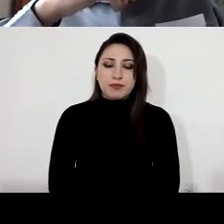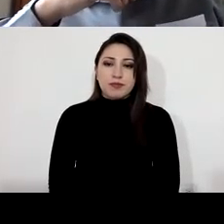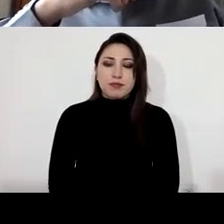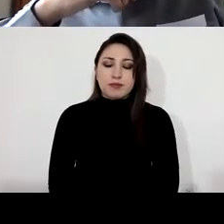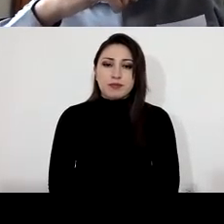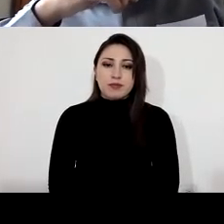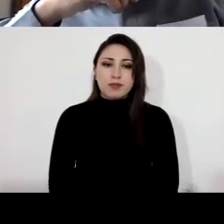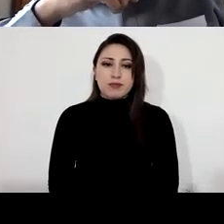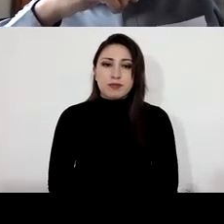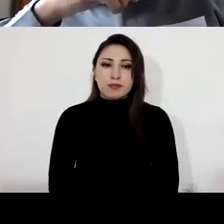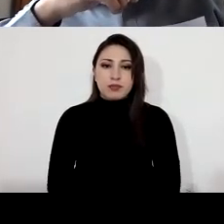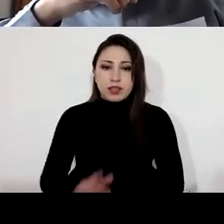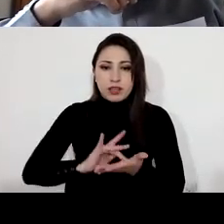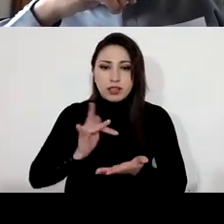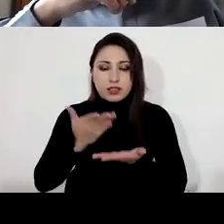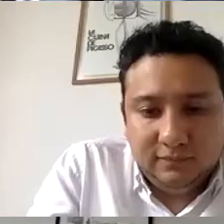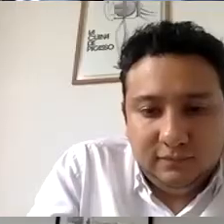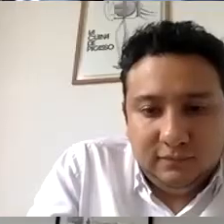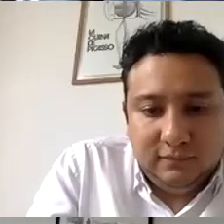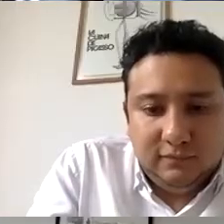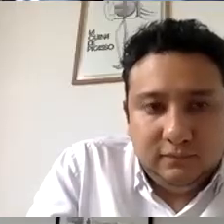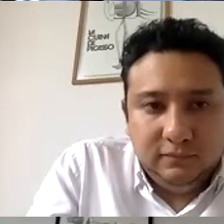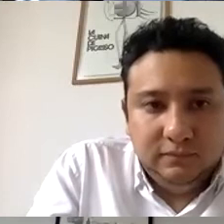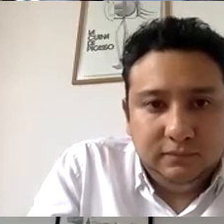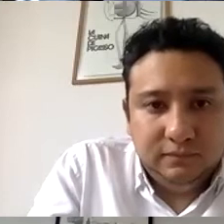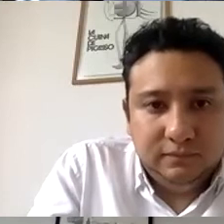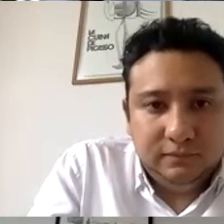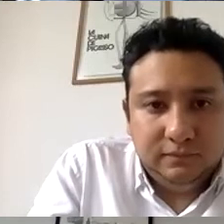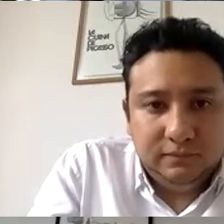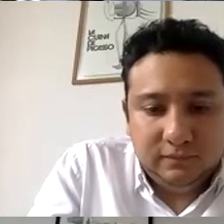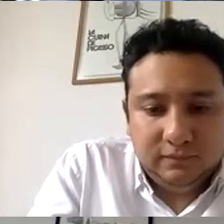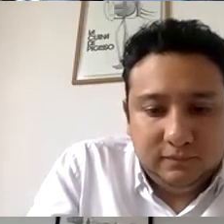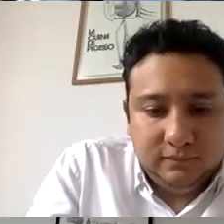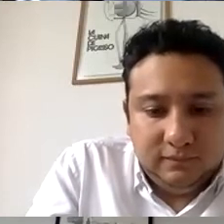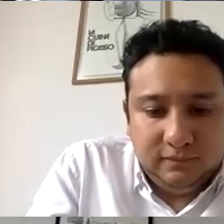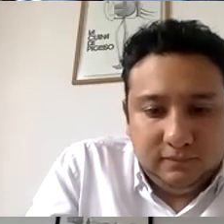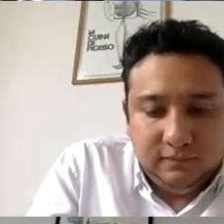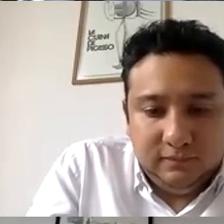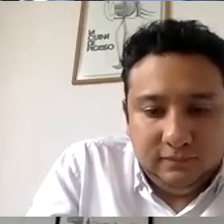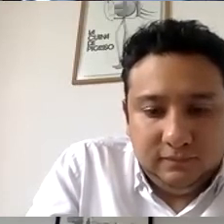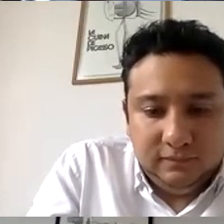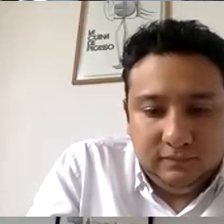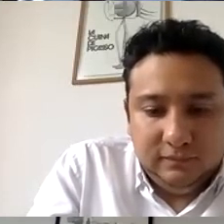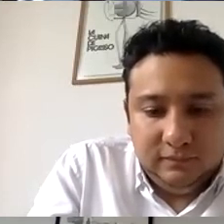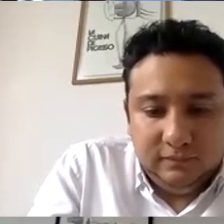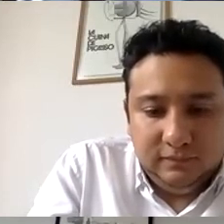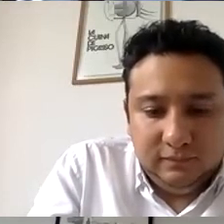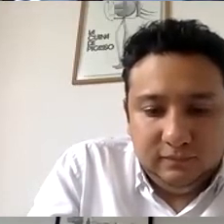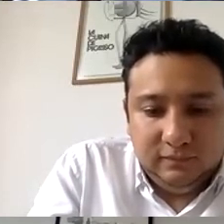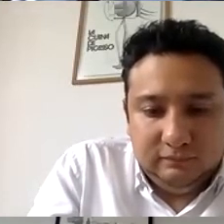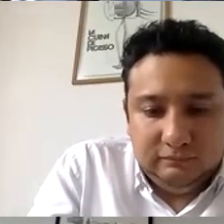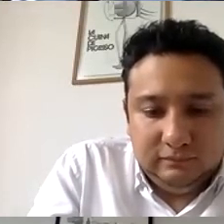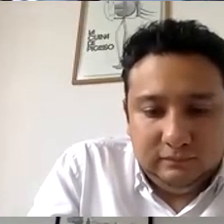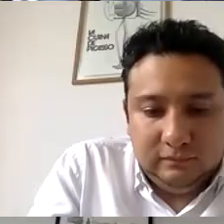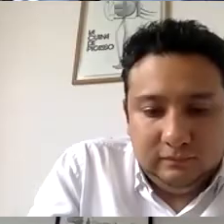Muchas gracias por su intervención. En virtud de lo anterior, se somete a la consideración la declaratoria de inexistencia de la información